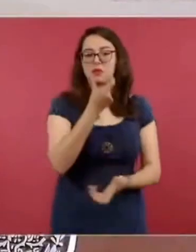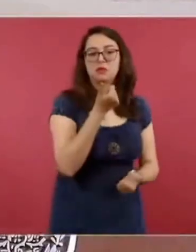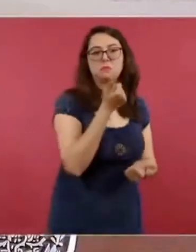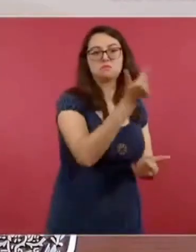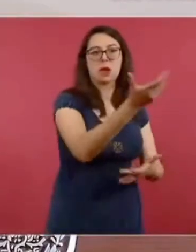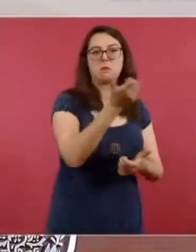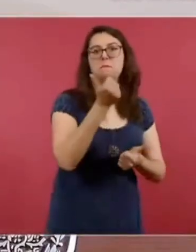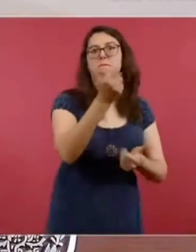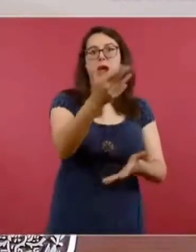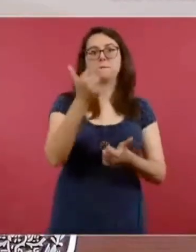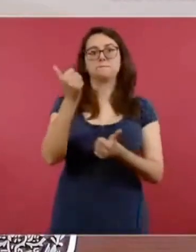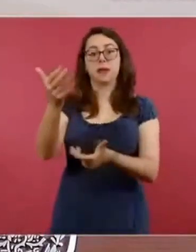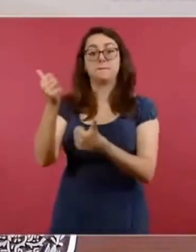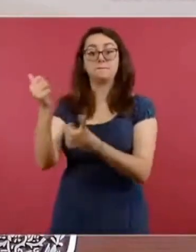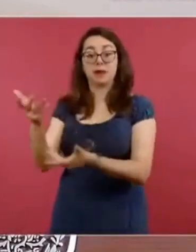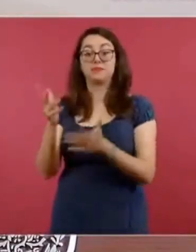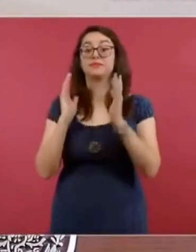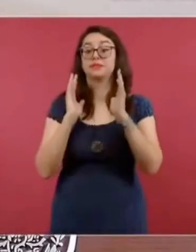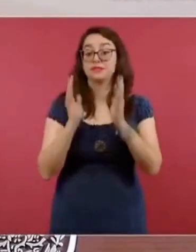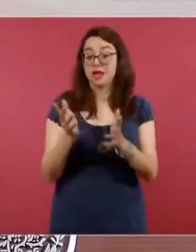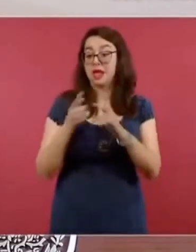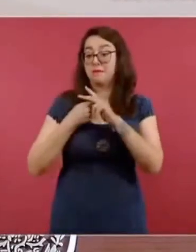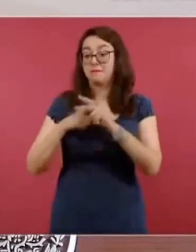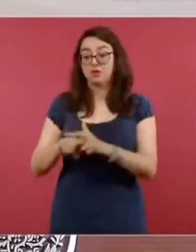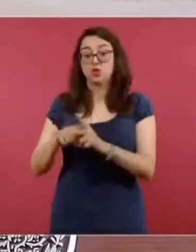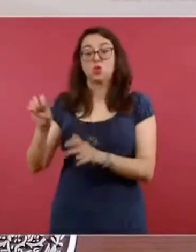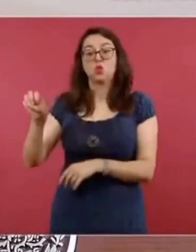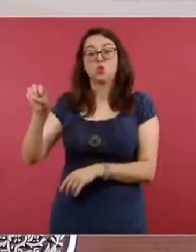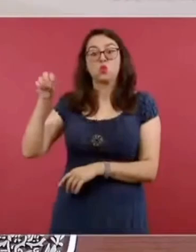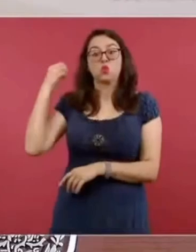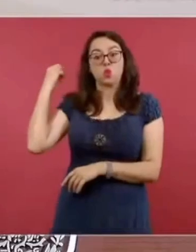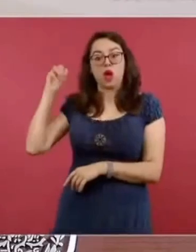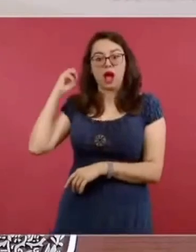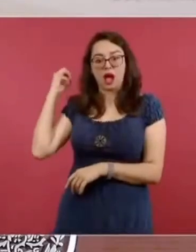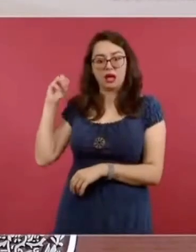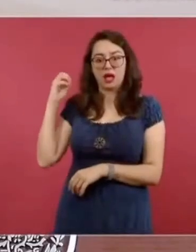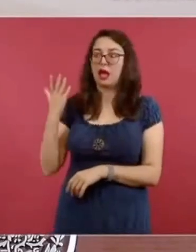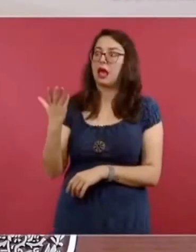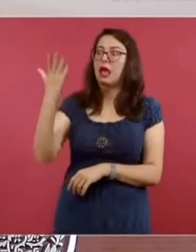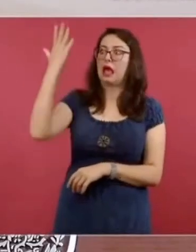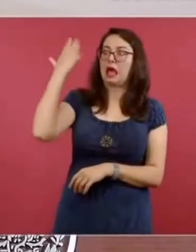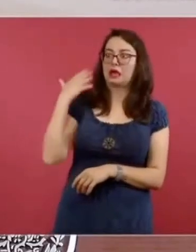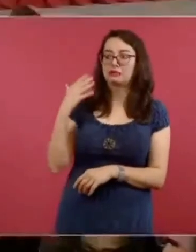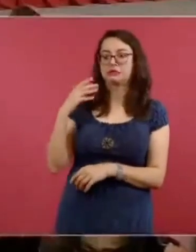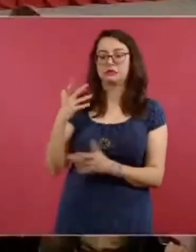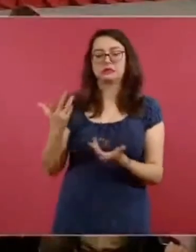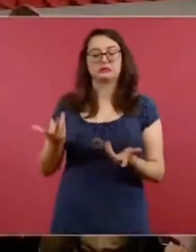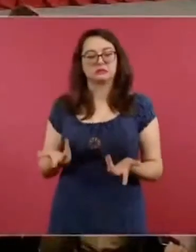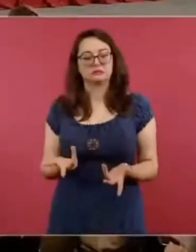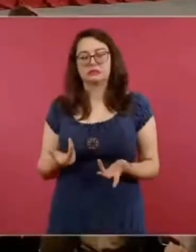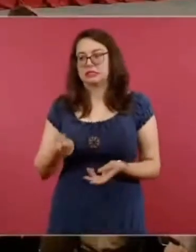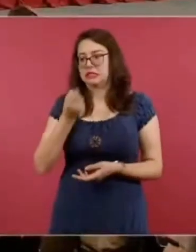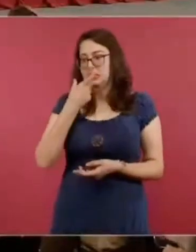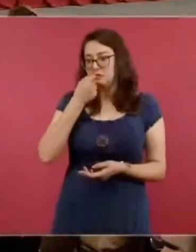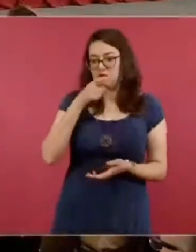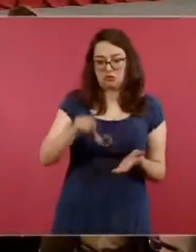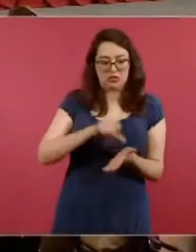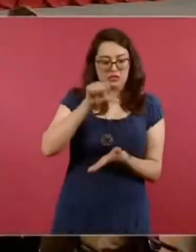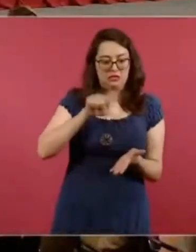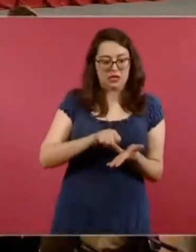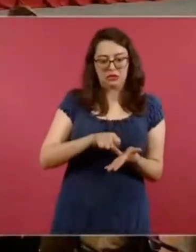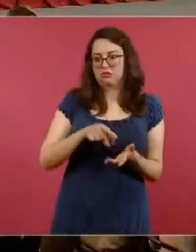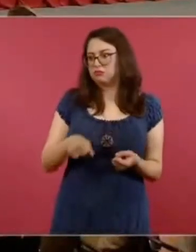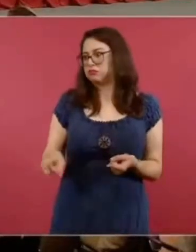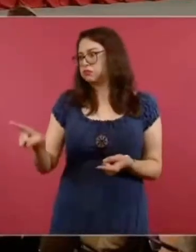Ya iniciamos en algunos estados, como Oaxaca, con rutas que han permitido incrementar los niveles de abasto